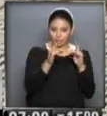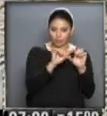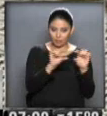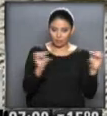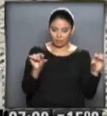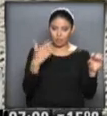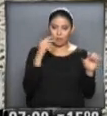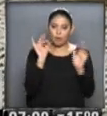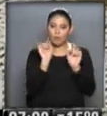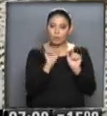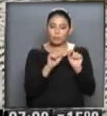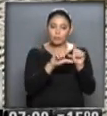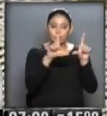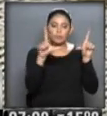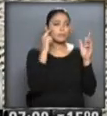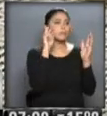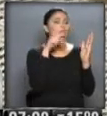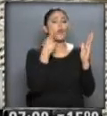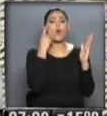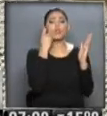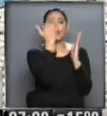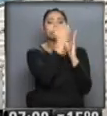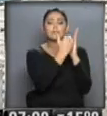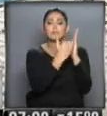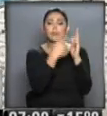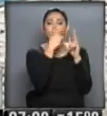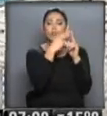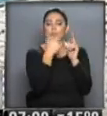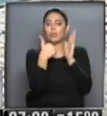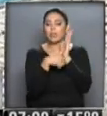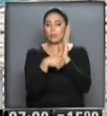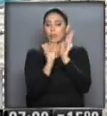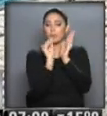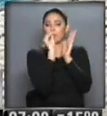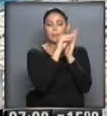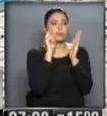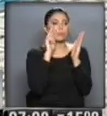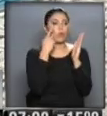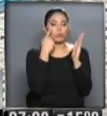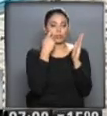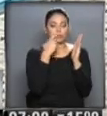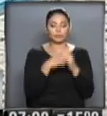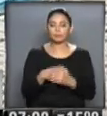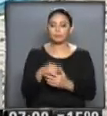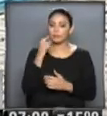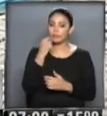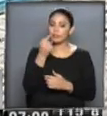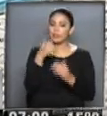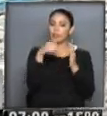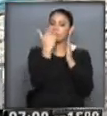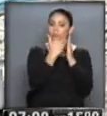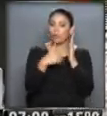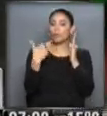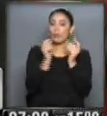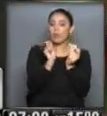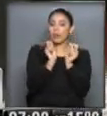www.padron.gov.ar para confirmar su inclusión en el padrón mediante el ingreso del número de documento. Se trata de un listado provisorio que podrá